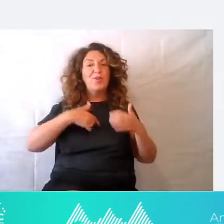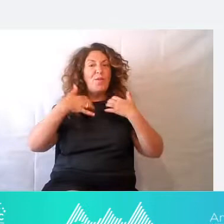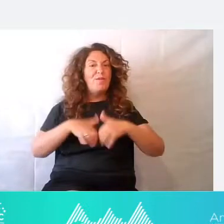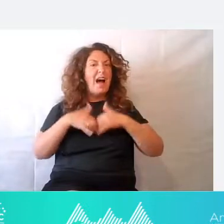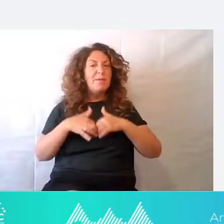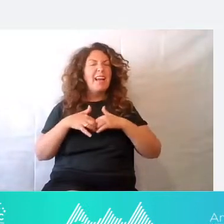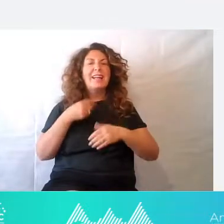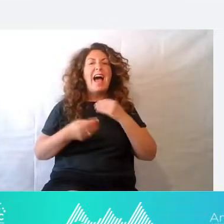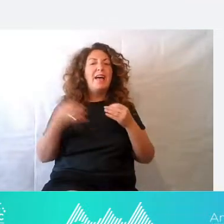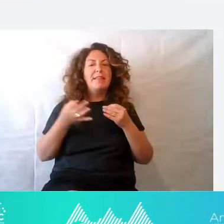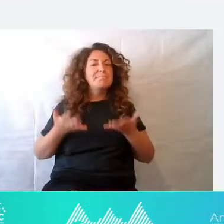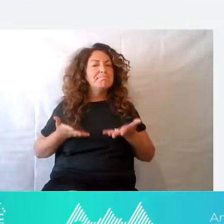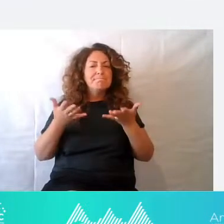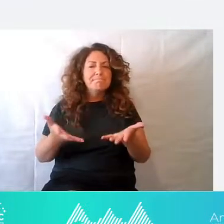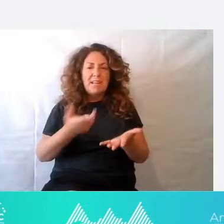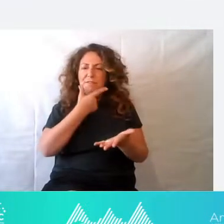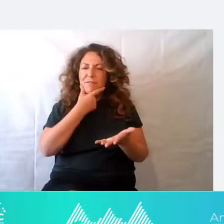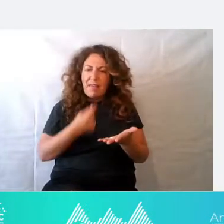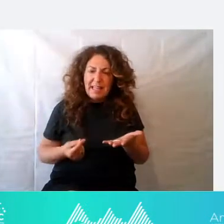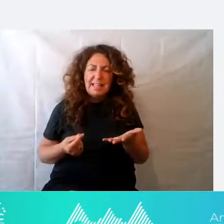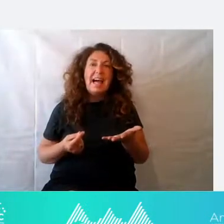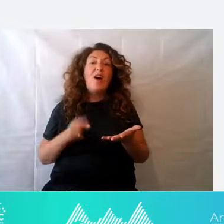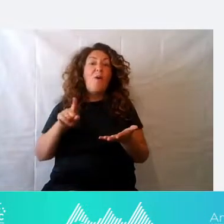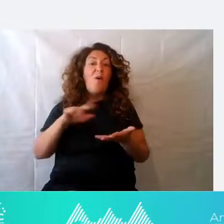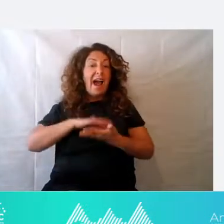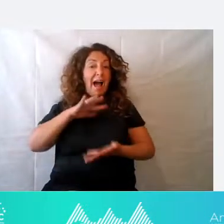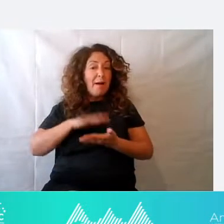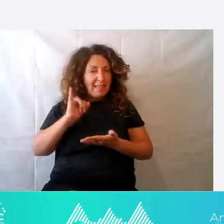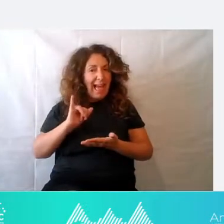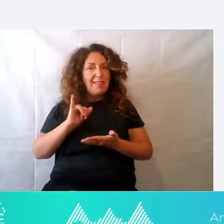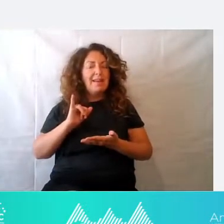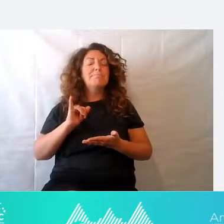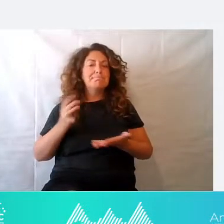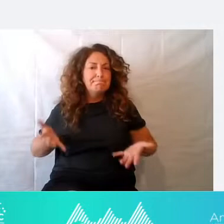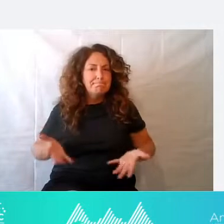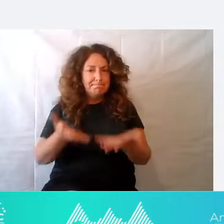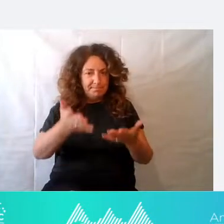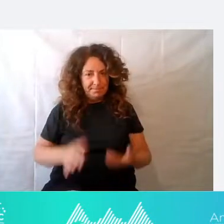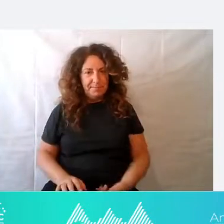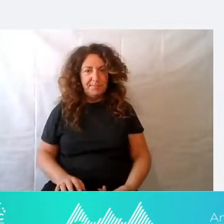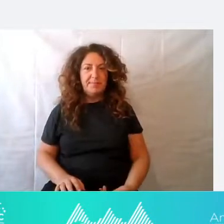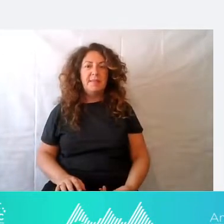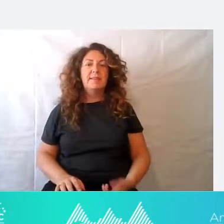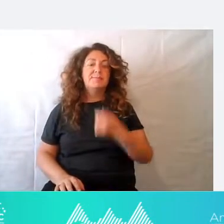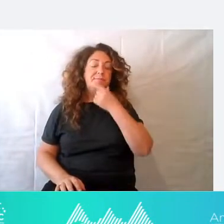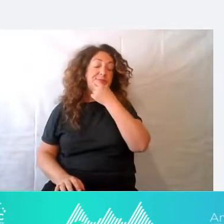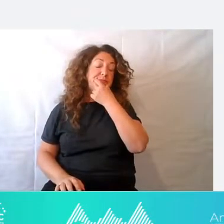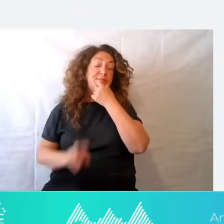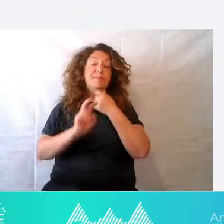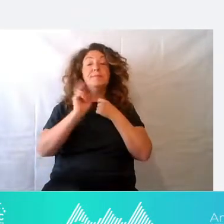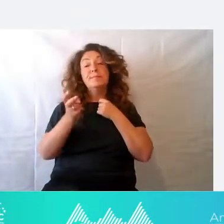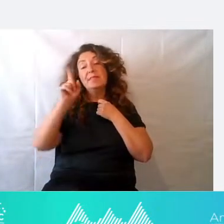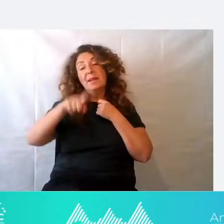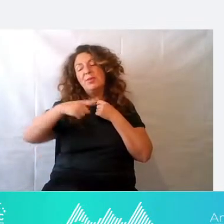o potenciar esas capacidades que sí que se tienen y luego por otro lado son los proyectos locales que hacemos